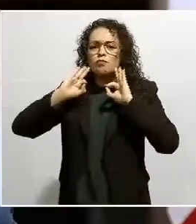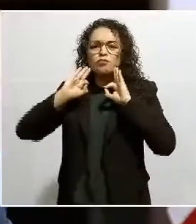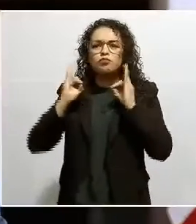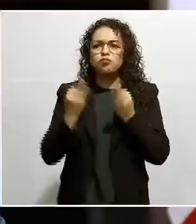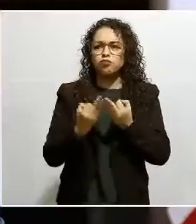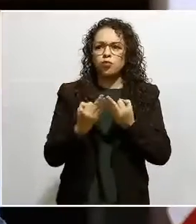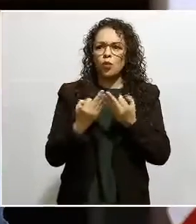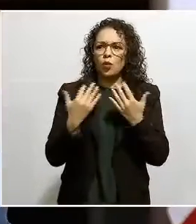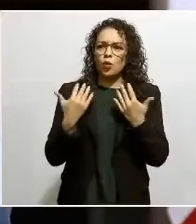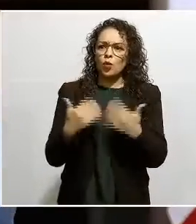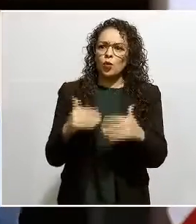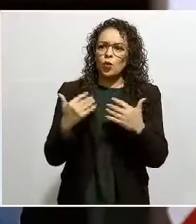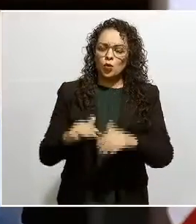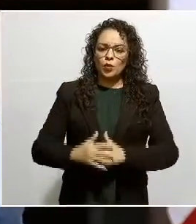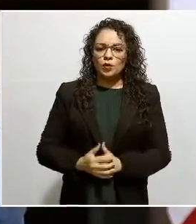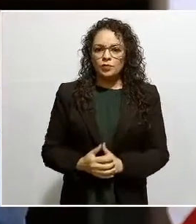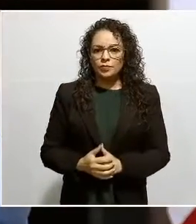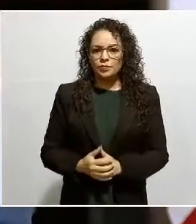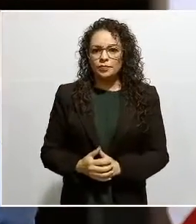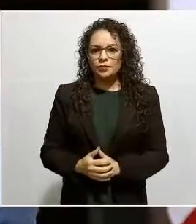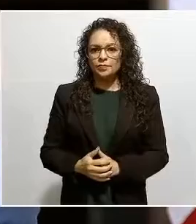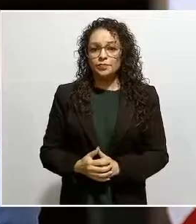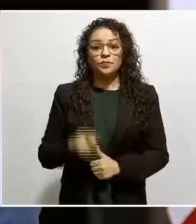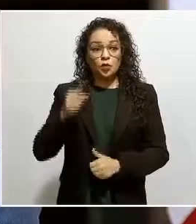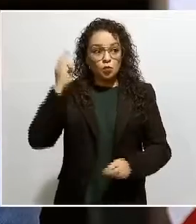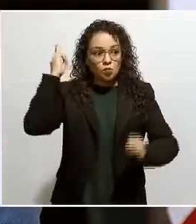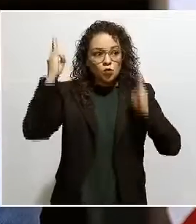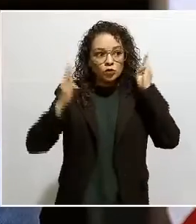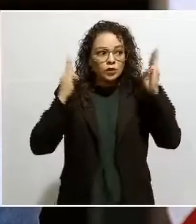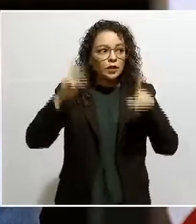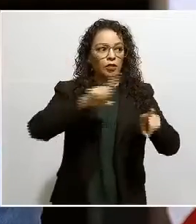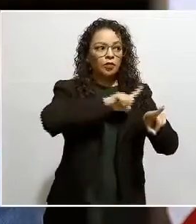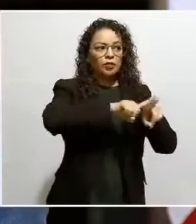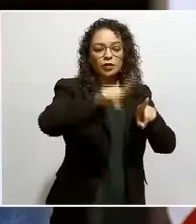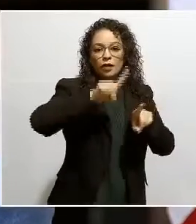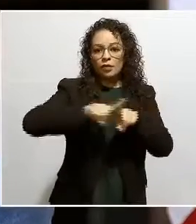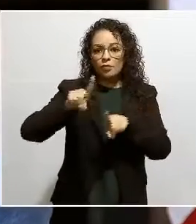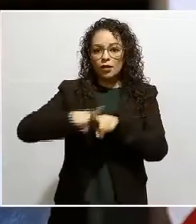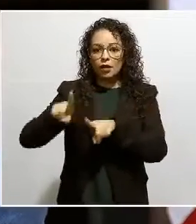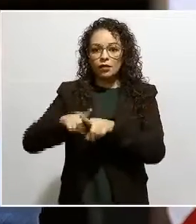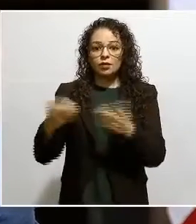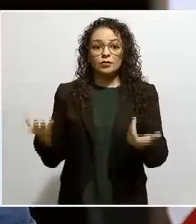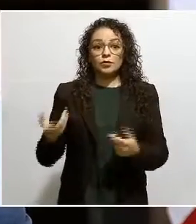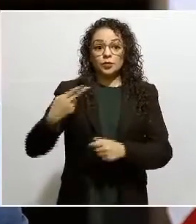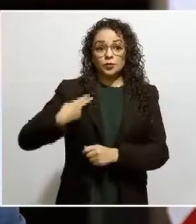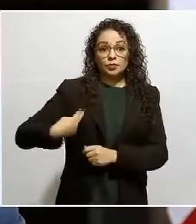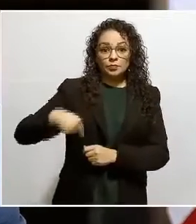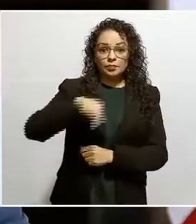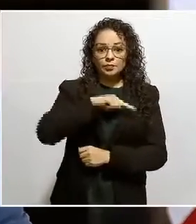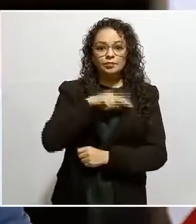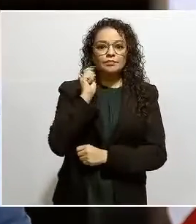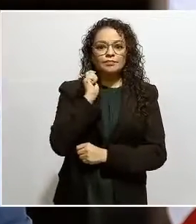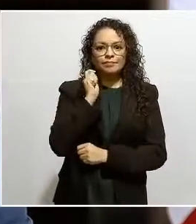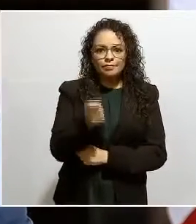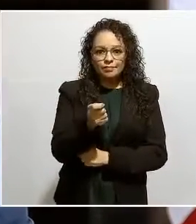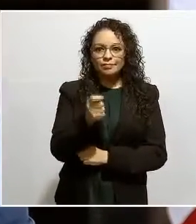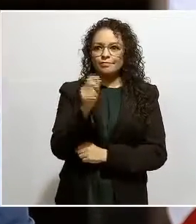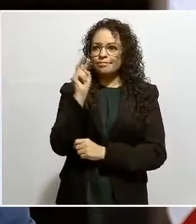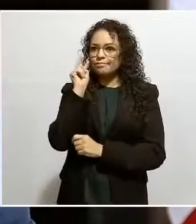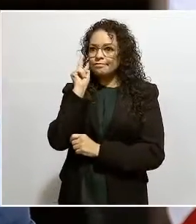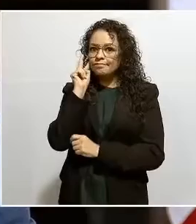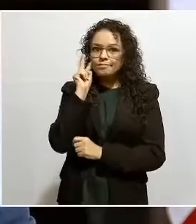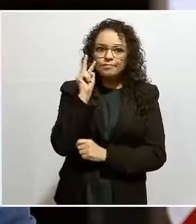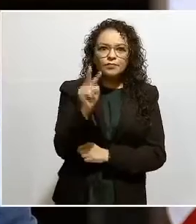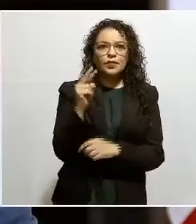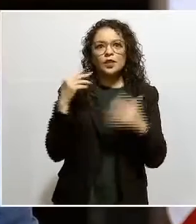modestia tampoco lo dejaba. Esos museos, con los que nos formamos la mirada y en buena parte